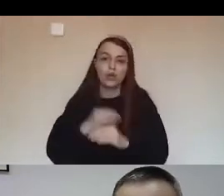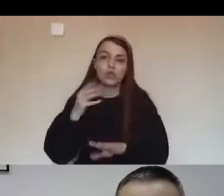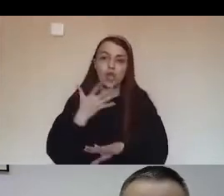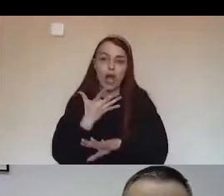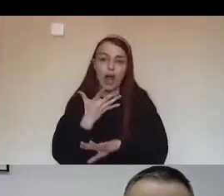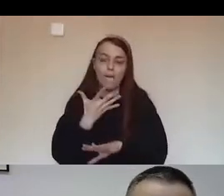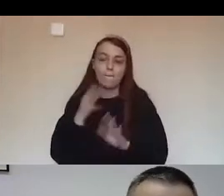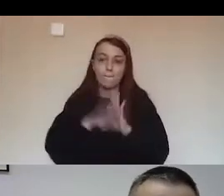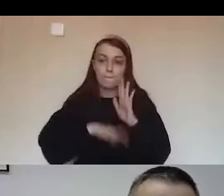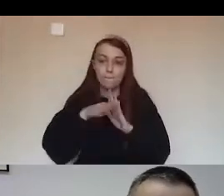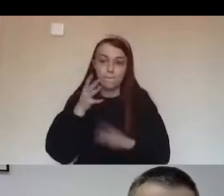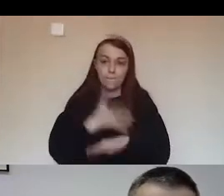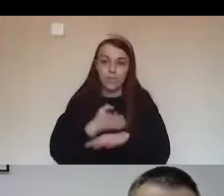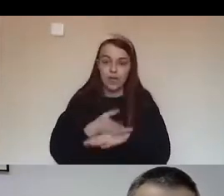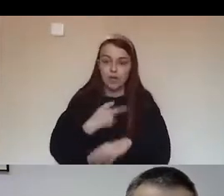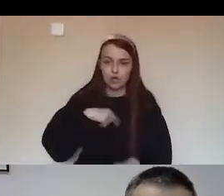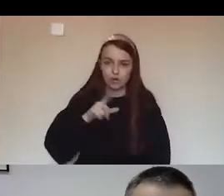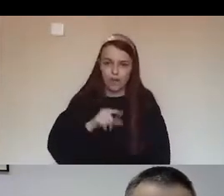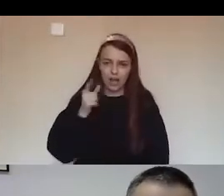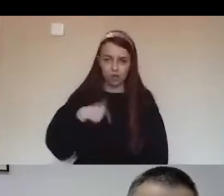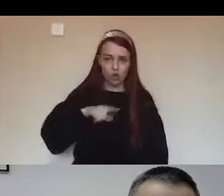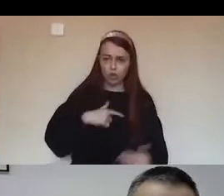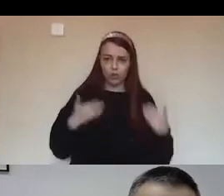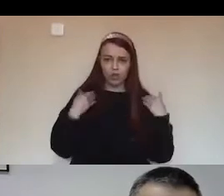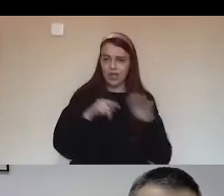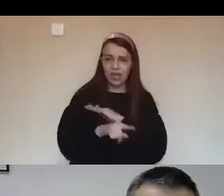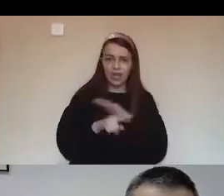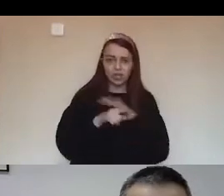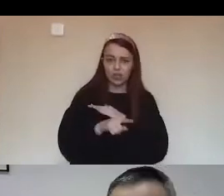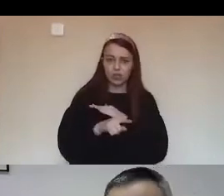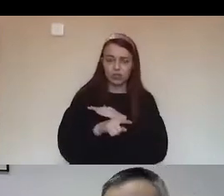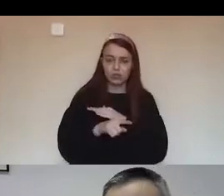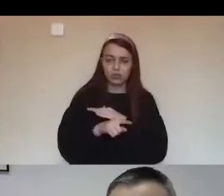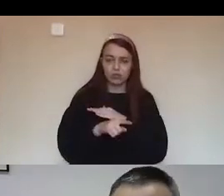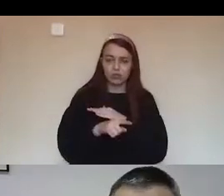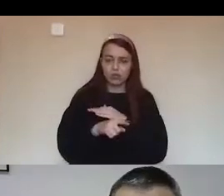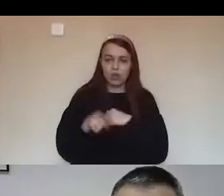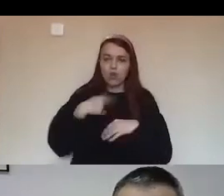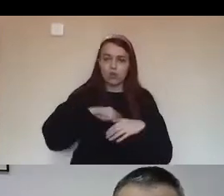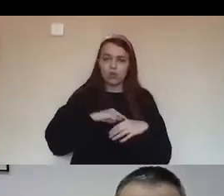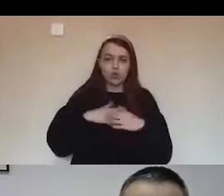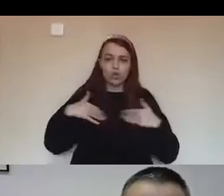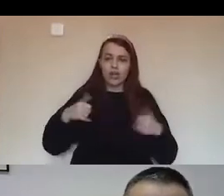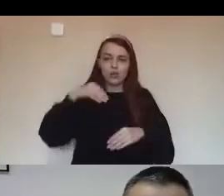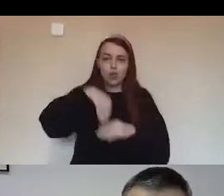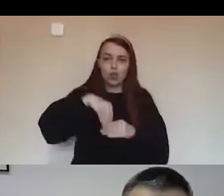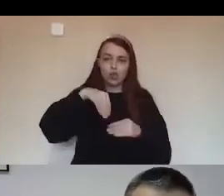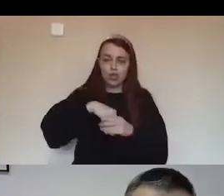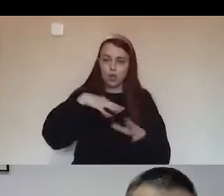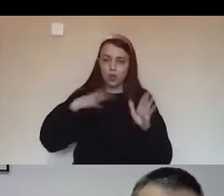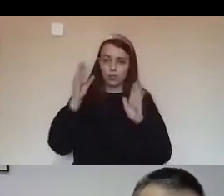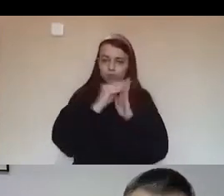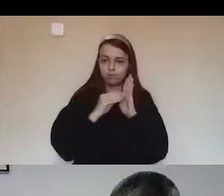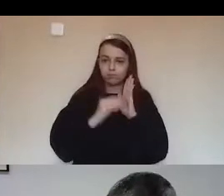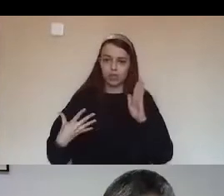baratísima y que nosotros la gestionamos enteramente. No es una aplicación cautiva, nosotros le metemos todos los contenidos y, bueno, pues